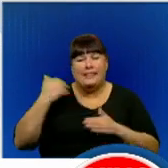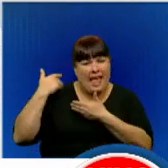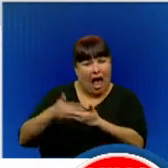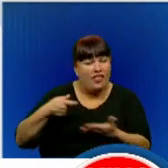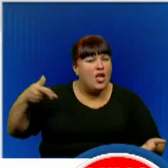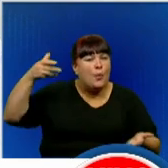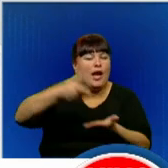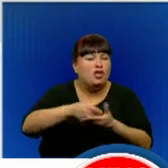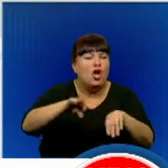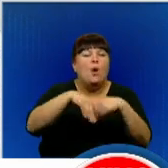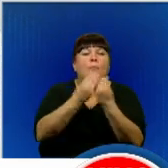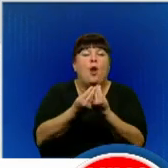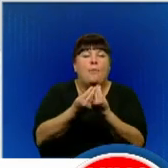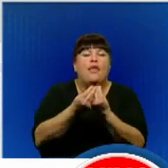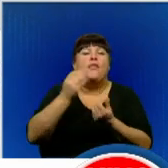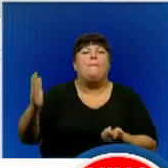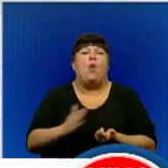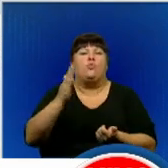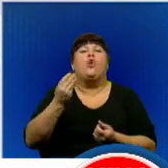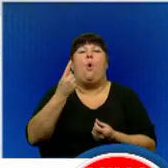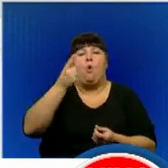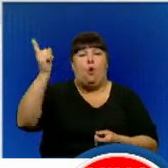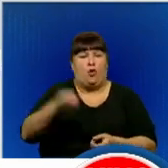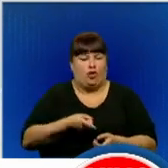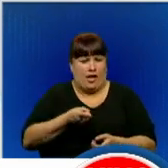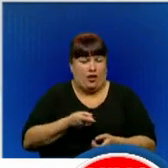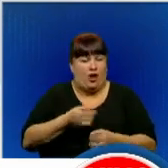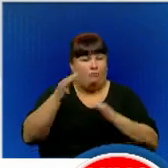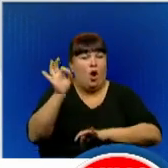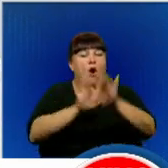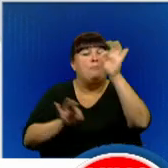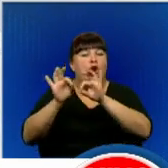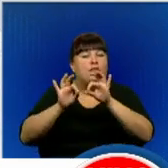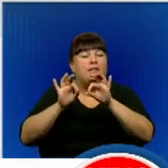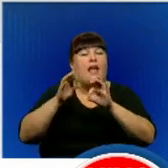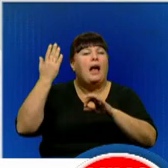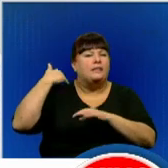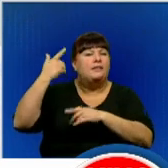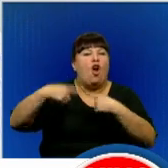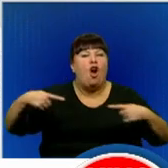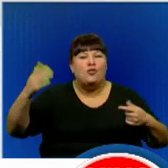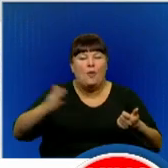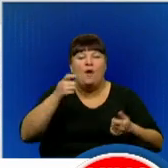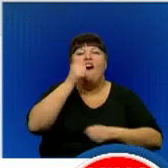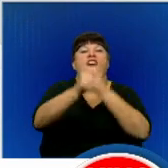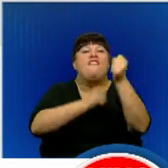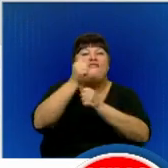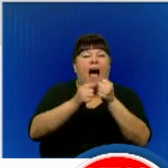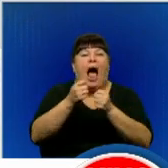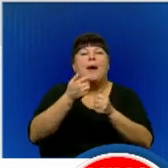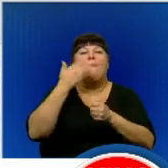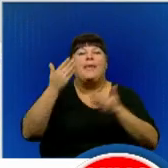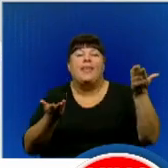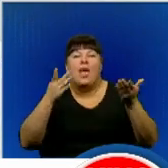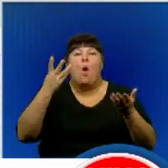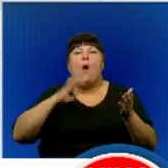inversiones el promedio de la inversión productiva del 1 por ciento cuando la tasa de deterioro los bienes de producción cuando una fábrica tiene un perdido por tim acción